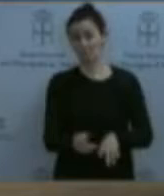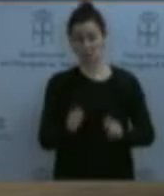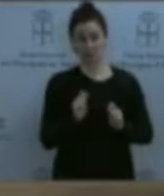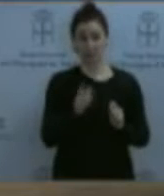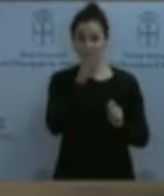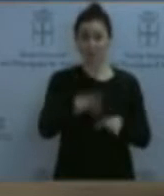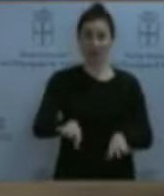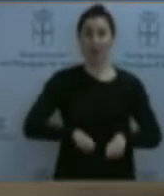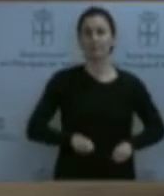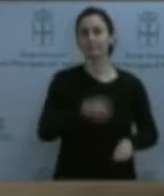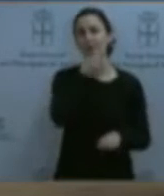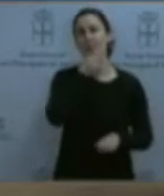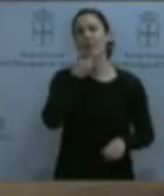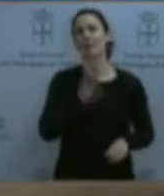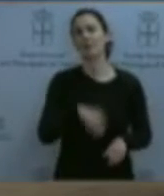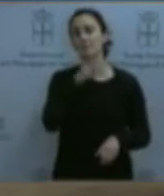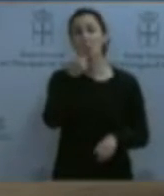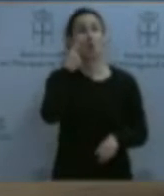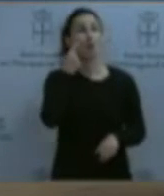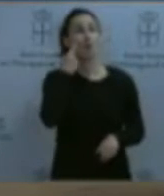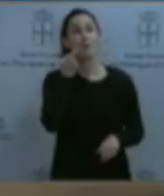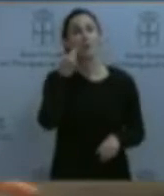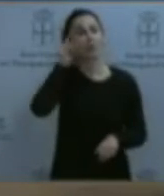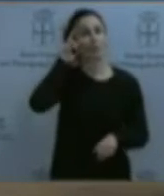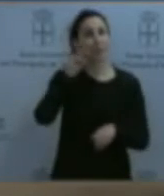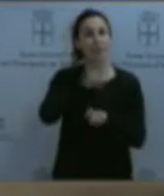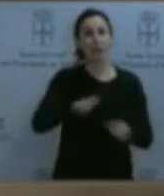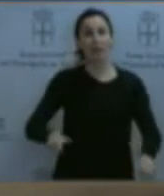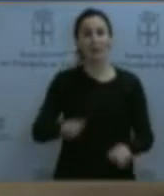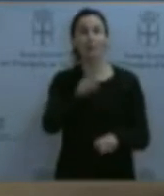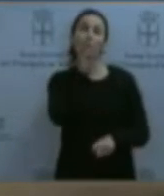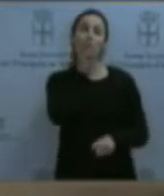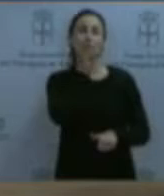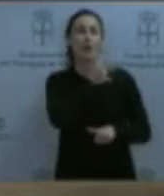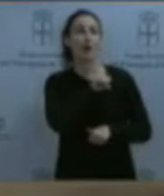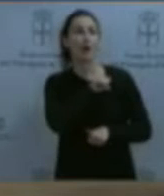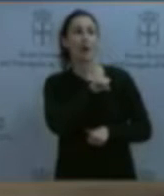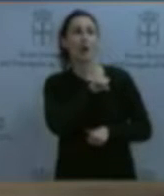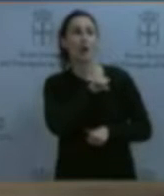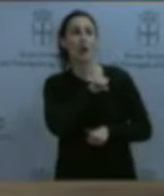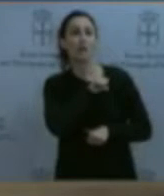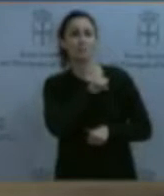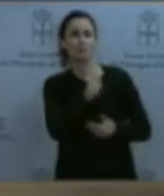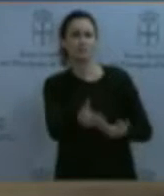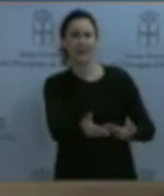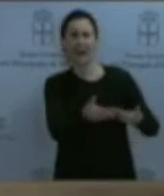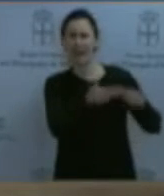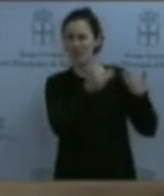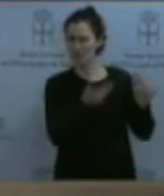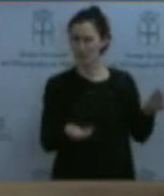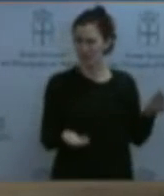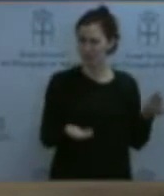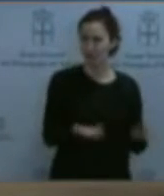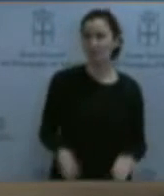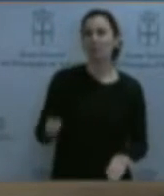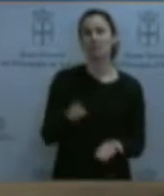adoptar desisten cuando conocen pues, a todos los que permanecen durante años en la espera. Y mire, por favor, no vuelvan a cometer